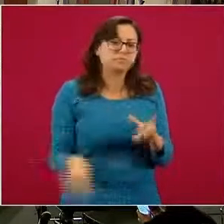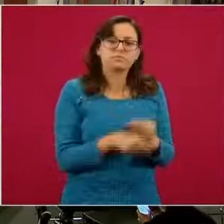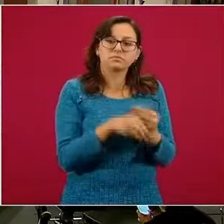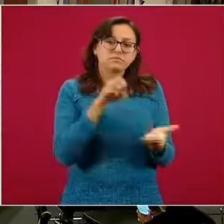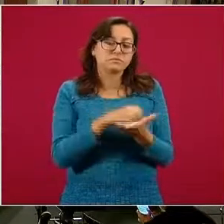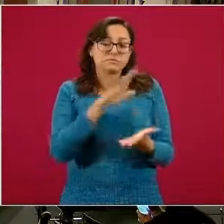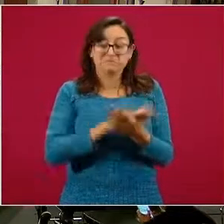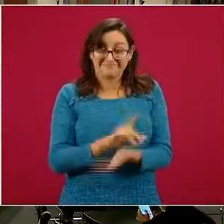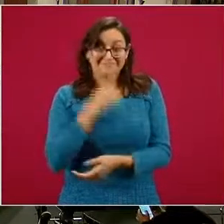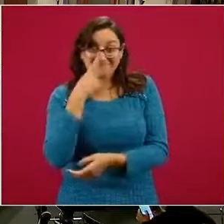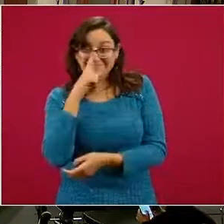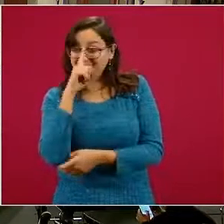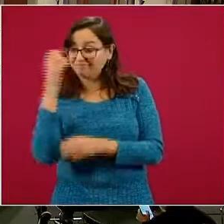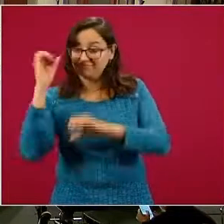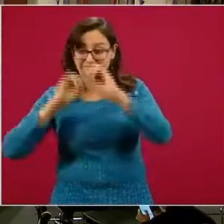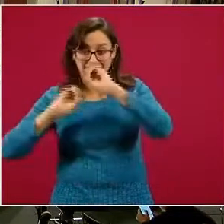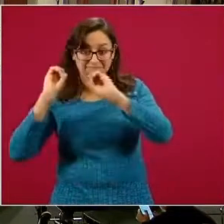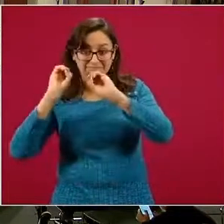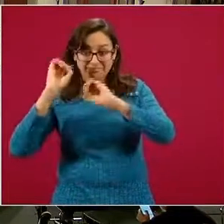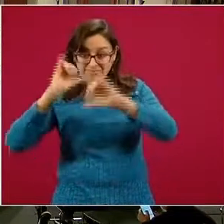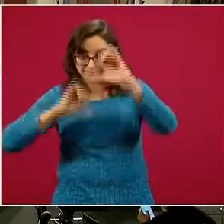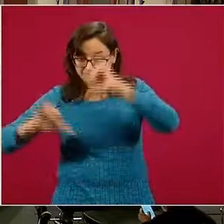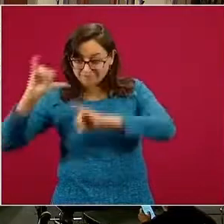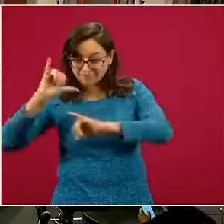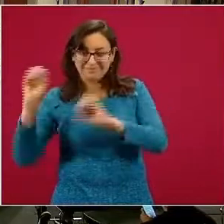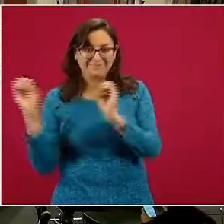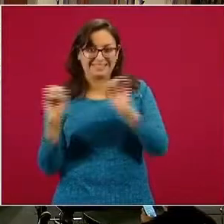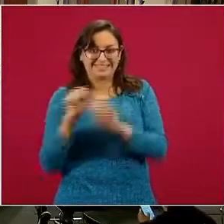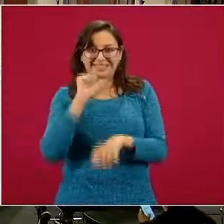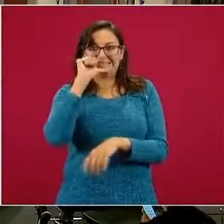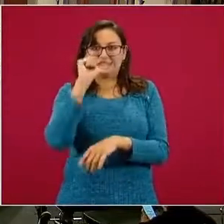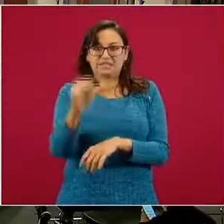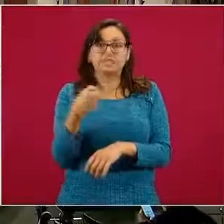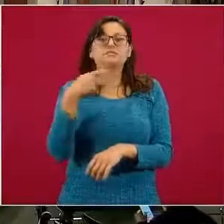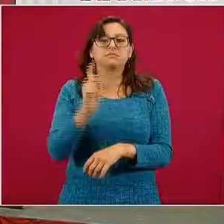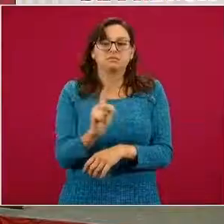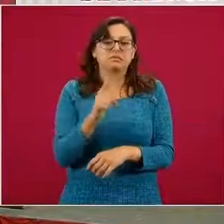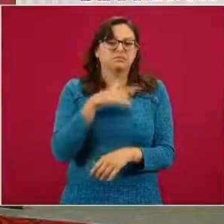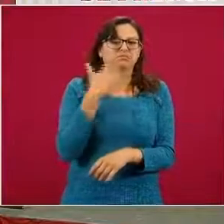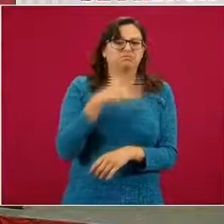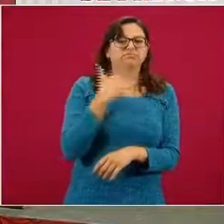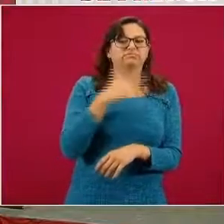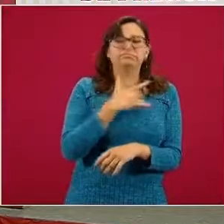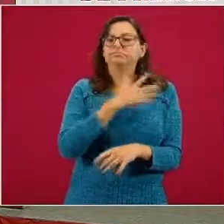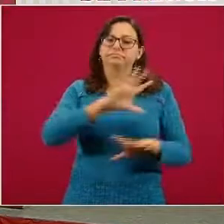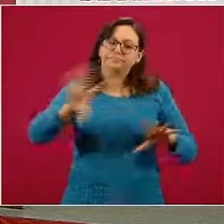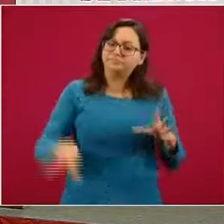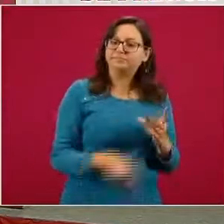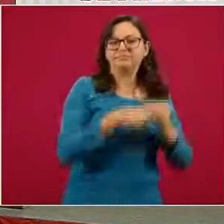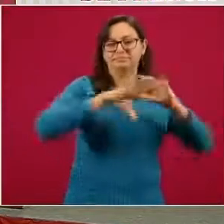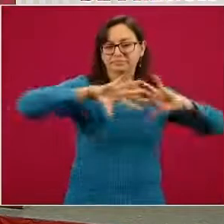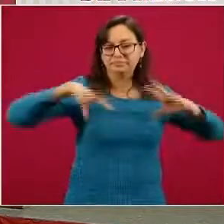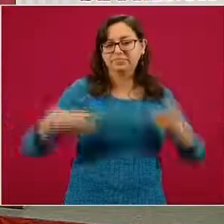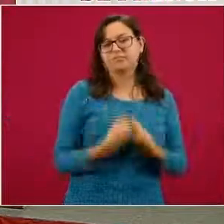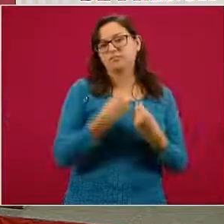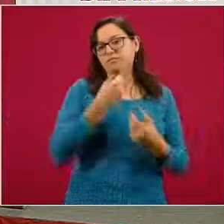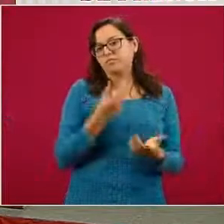y abierta estamos sumándolos a la estadística nacional en función de la metodología que se